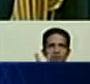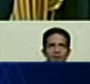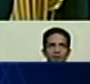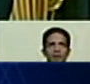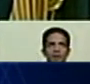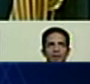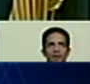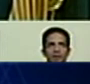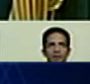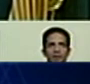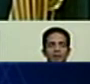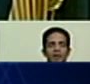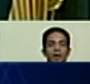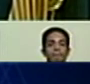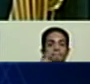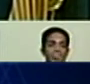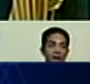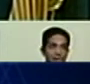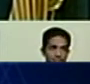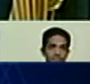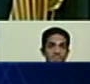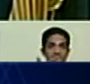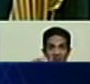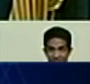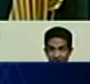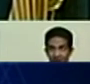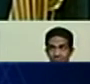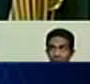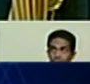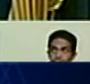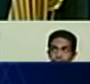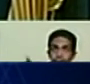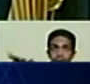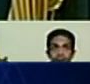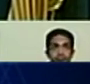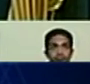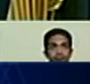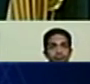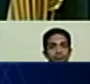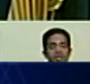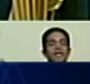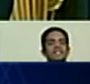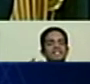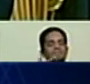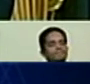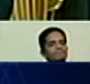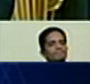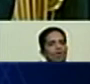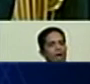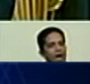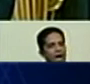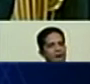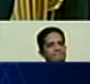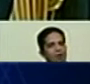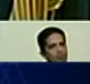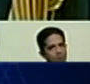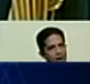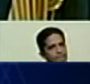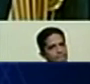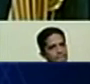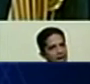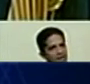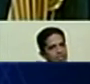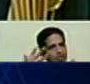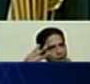que la verdad de Venezuela retumbe y abra espacios de paz, de comprensión, de respeto. ¿Qué es